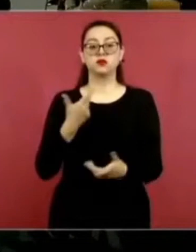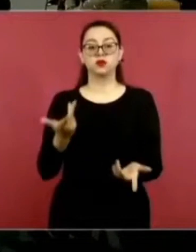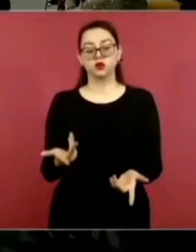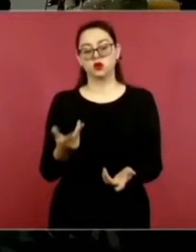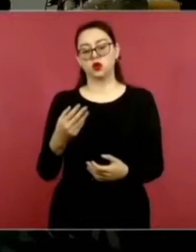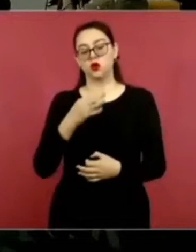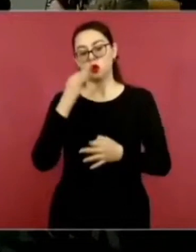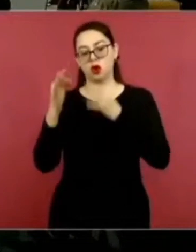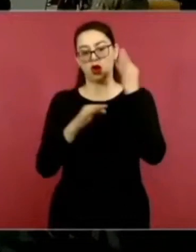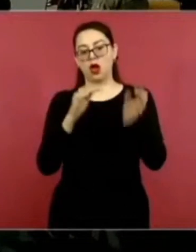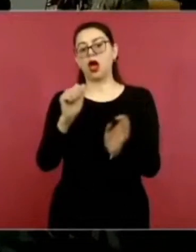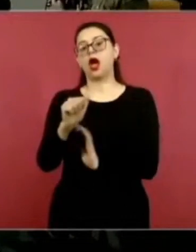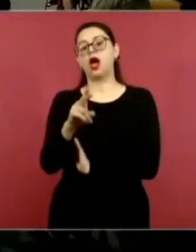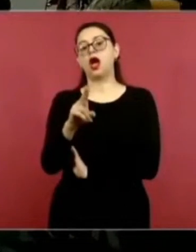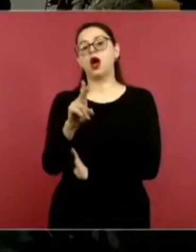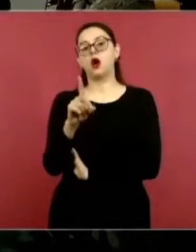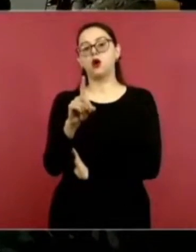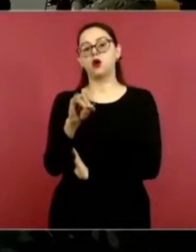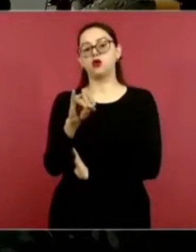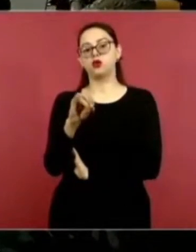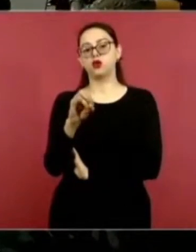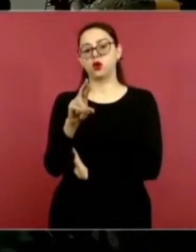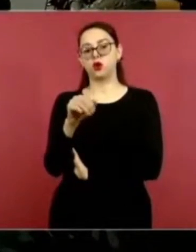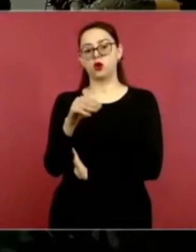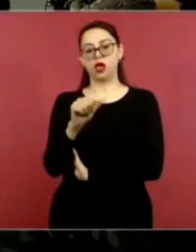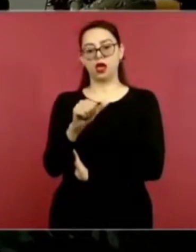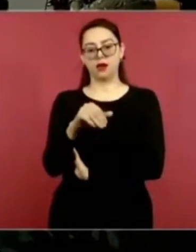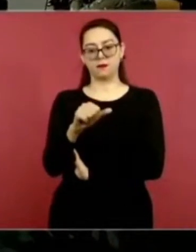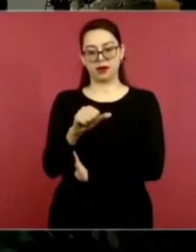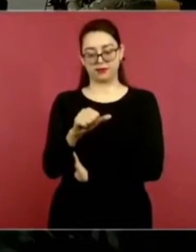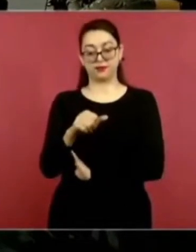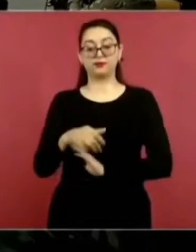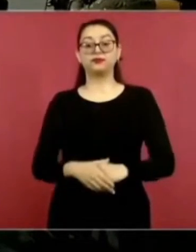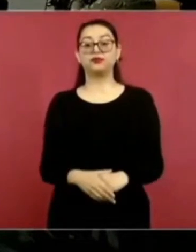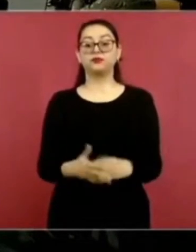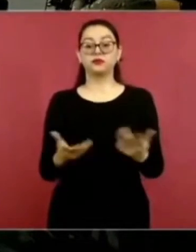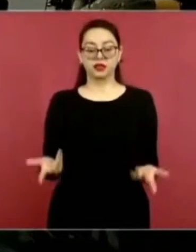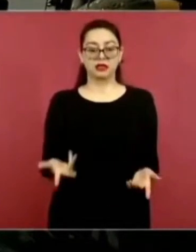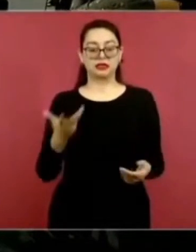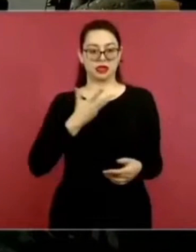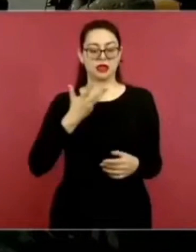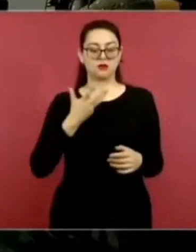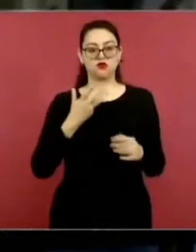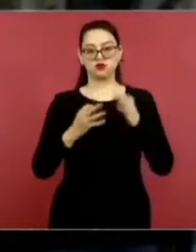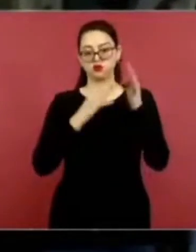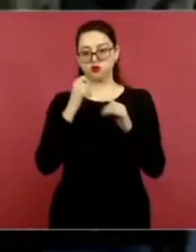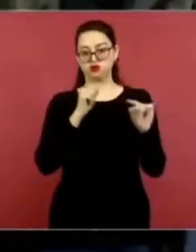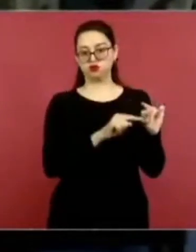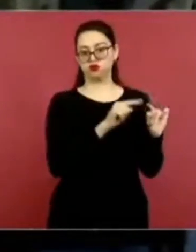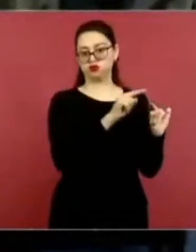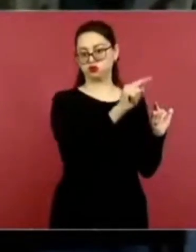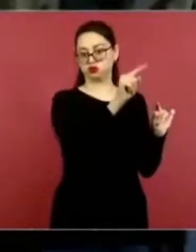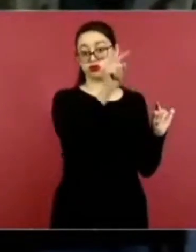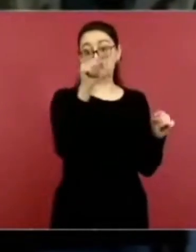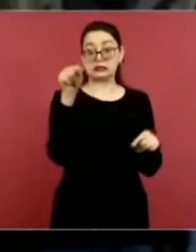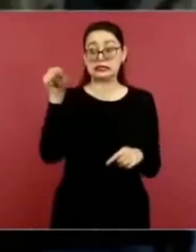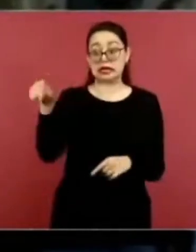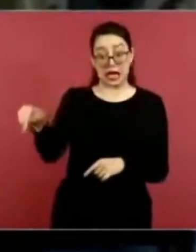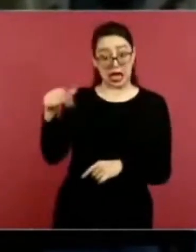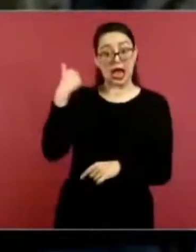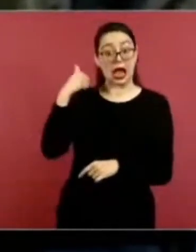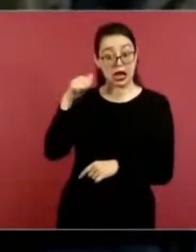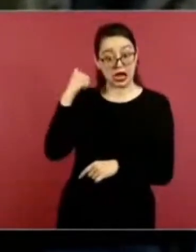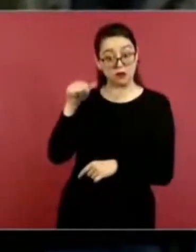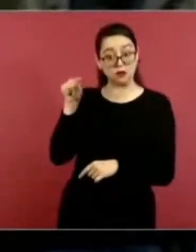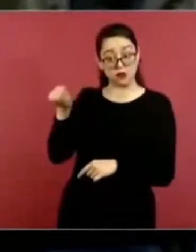tiene pues plazas importantes en la República y una de ellas es Acapulco. Y a través de ella, pues la gente cuando